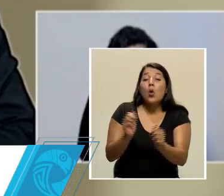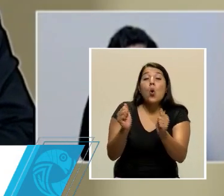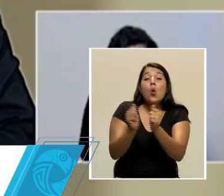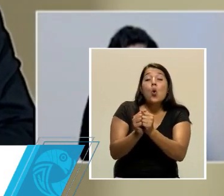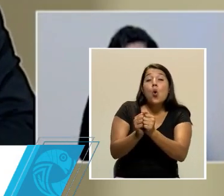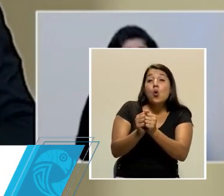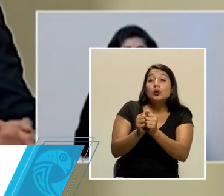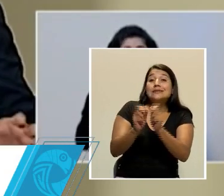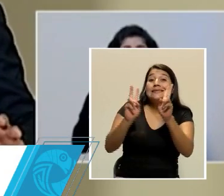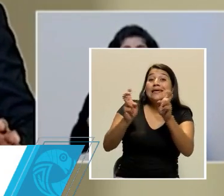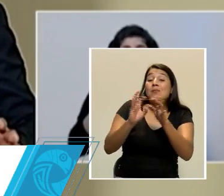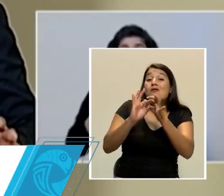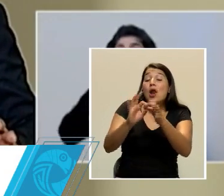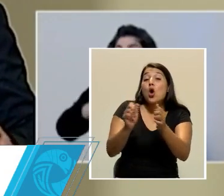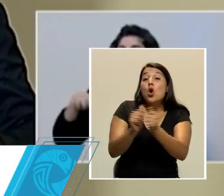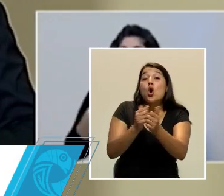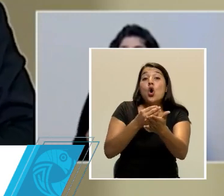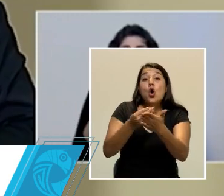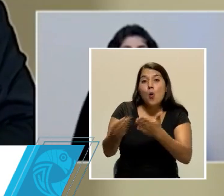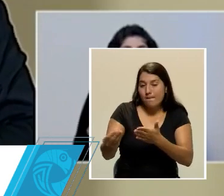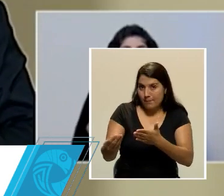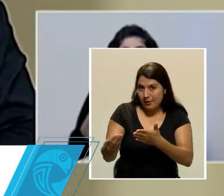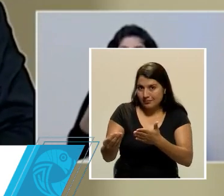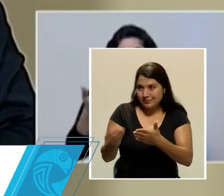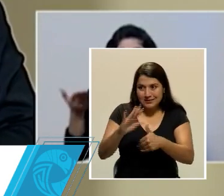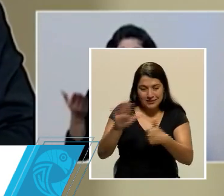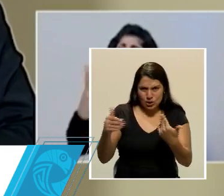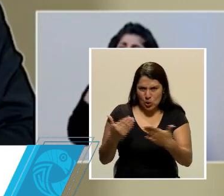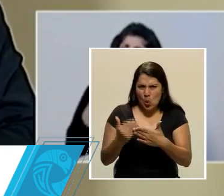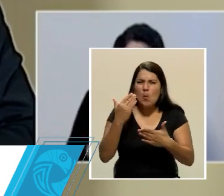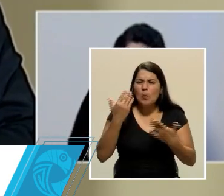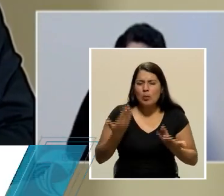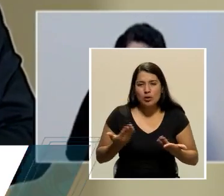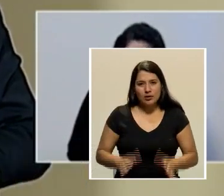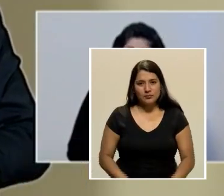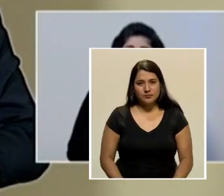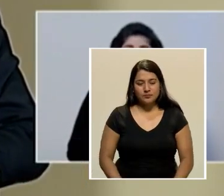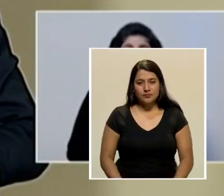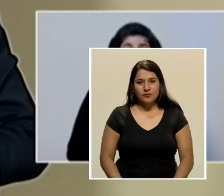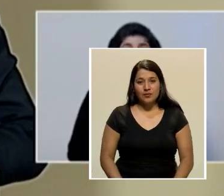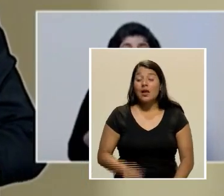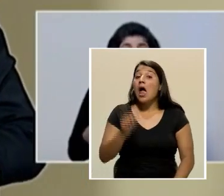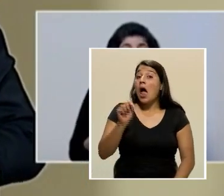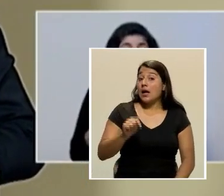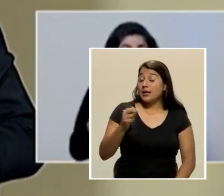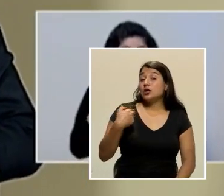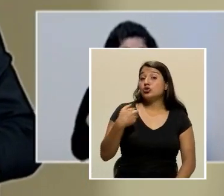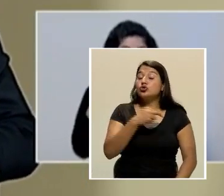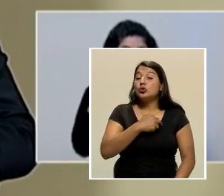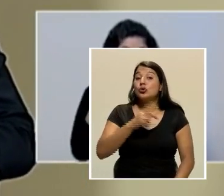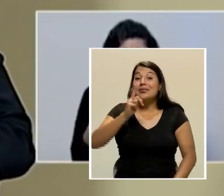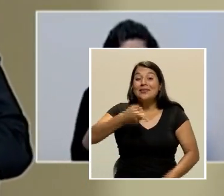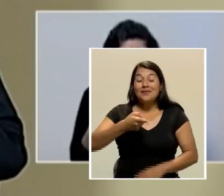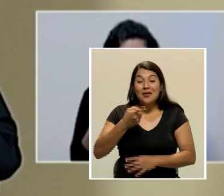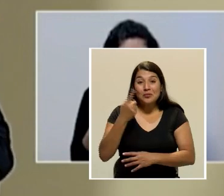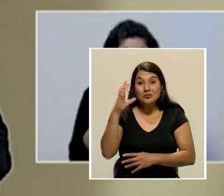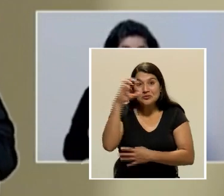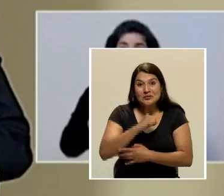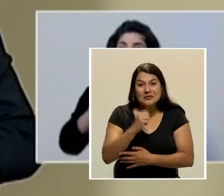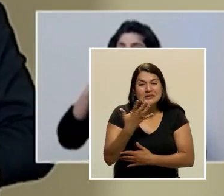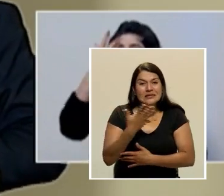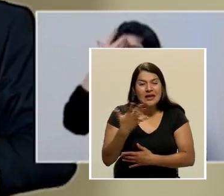hora de realizar compras de emergencia. Yo le dije a los diferentes jerarcas que debíamos ser